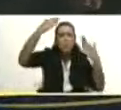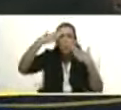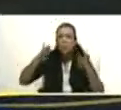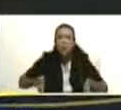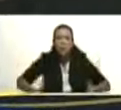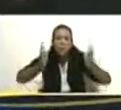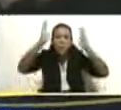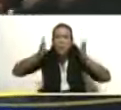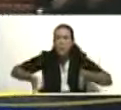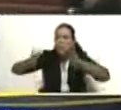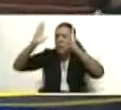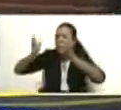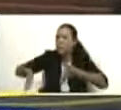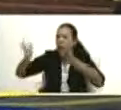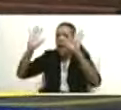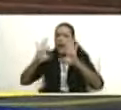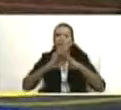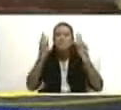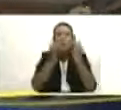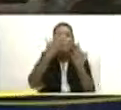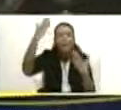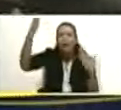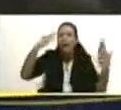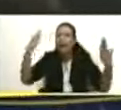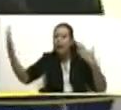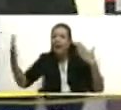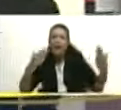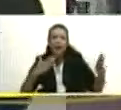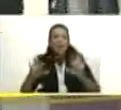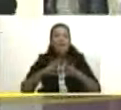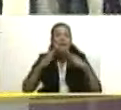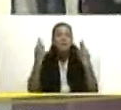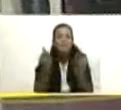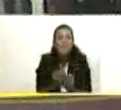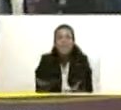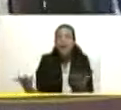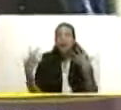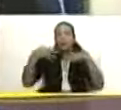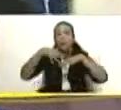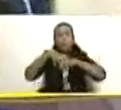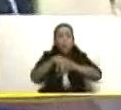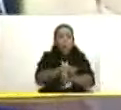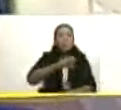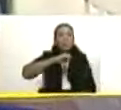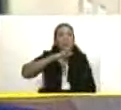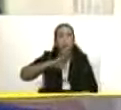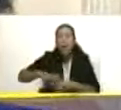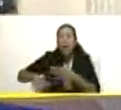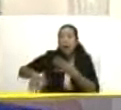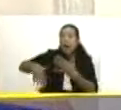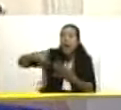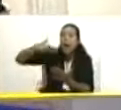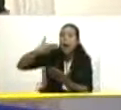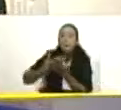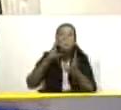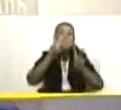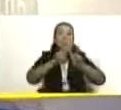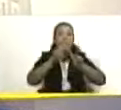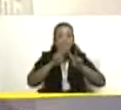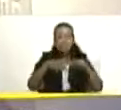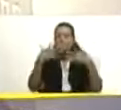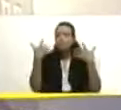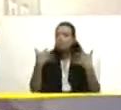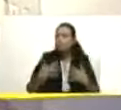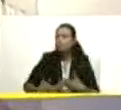pisos, la familia, felices porque son parte de esta historia de la Gran Misión